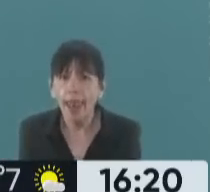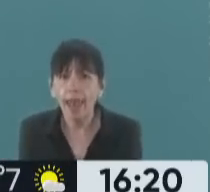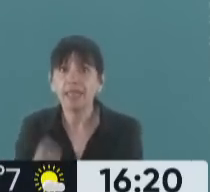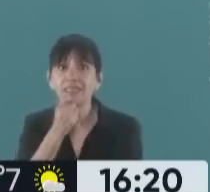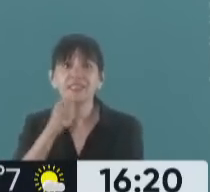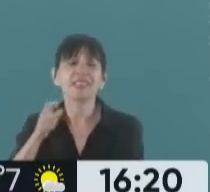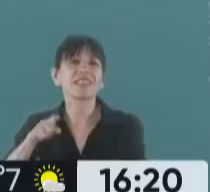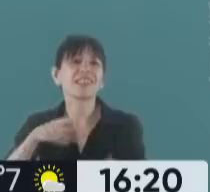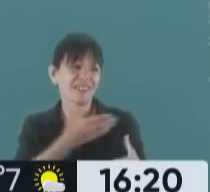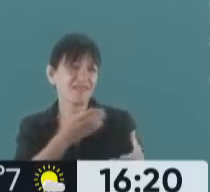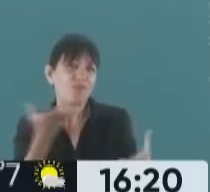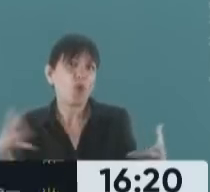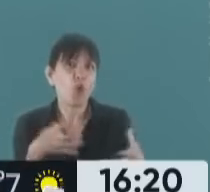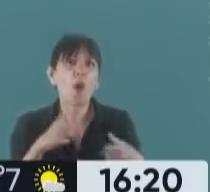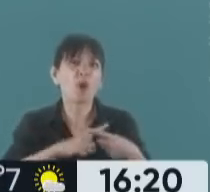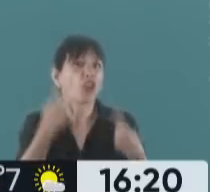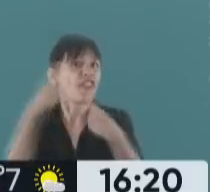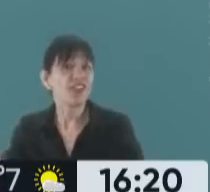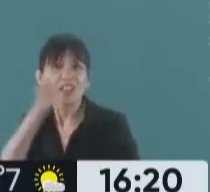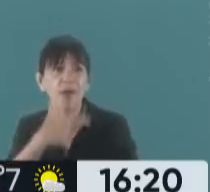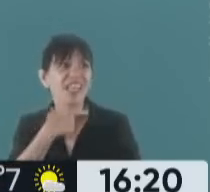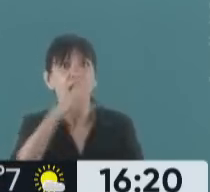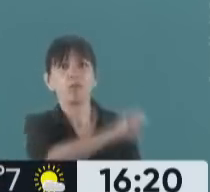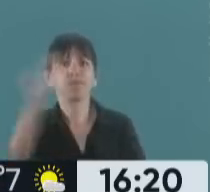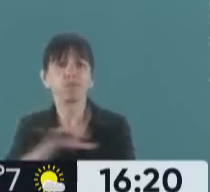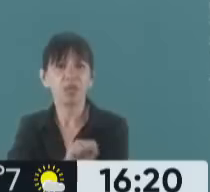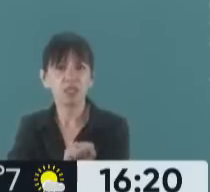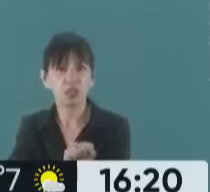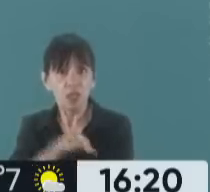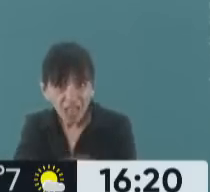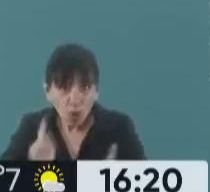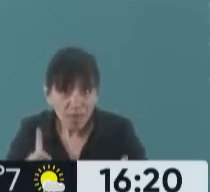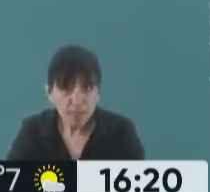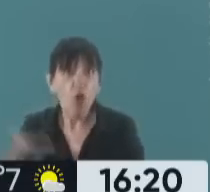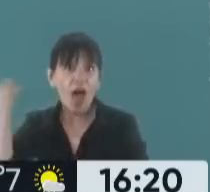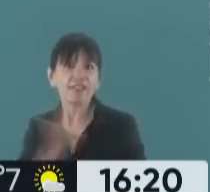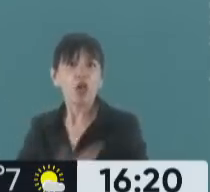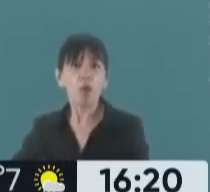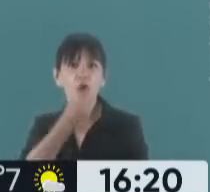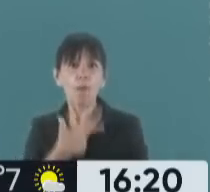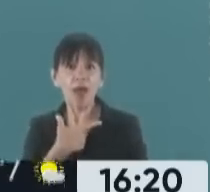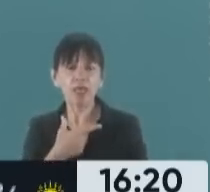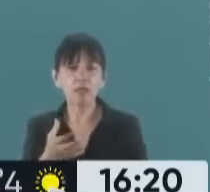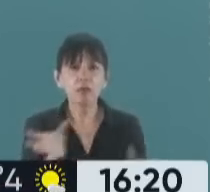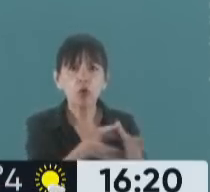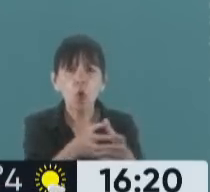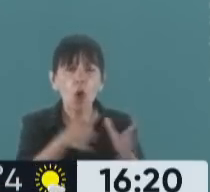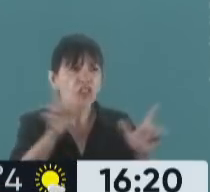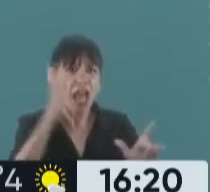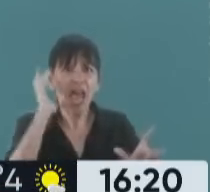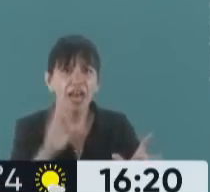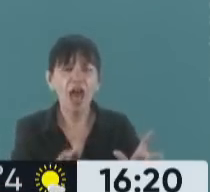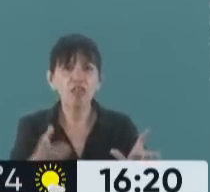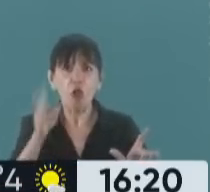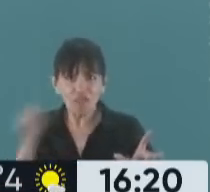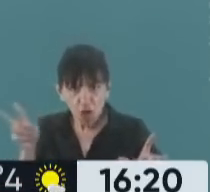un medio de comunicación. Y la verdad es que esto lo hizo el gobierno de Mauricio Macri, lo hizo frente al silencio del resto de los medios de comunicación y